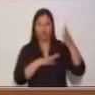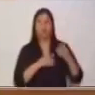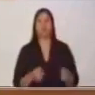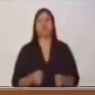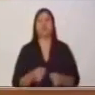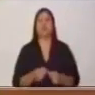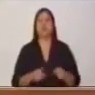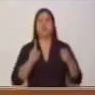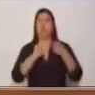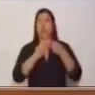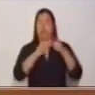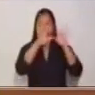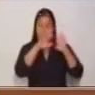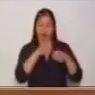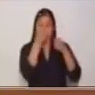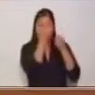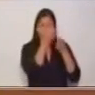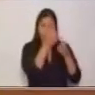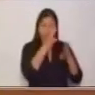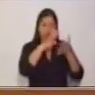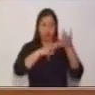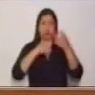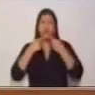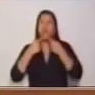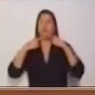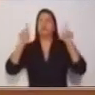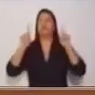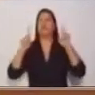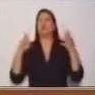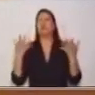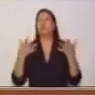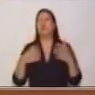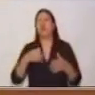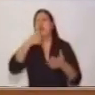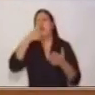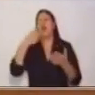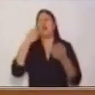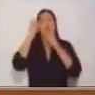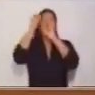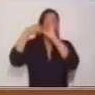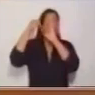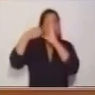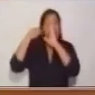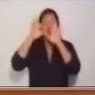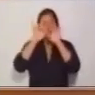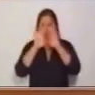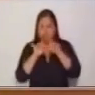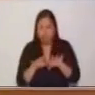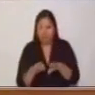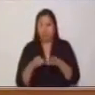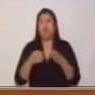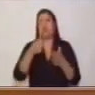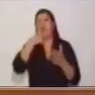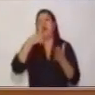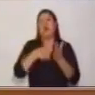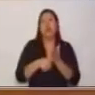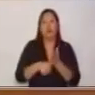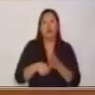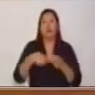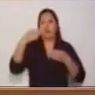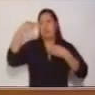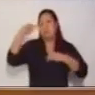divulgativos, reportajes, cartas, noticias, memos o descripciones, y los especializados, que ya son